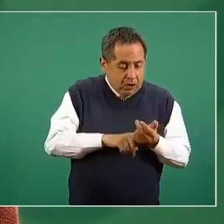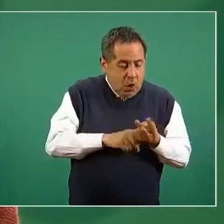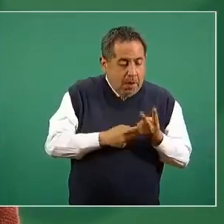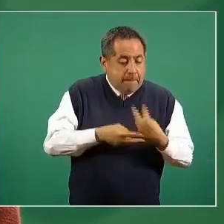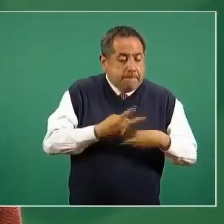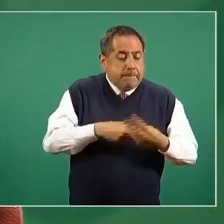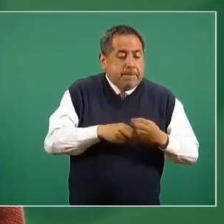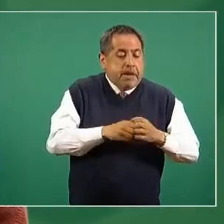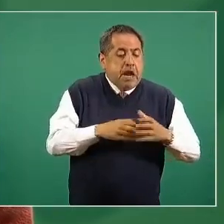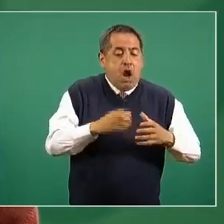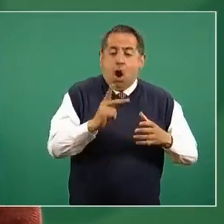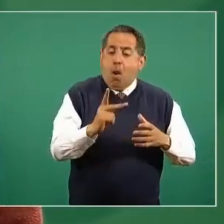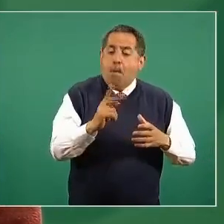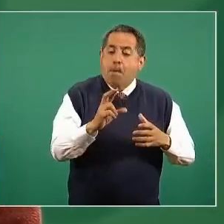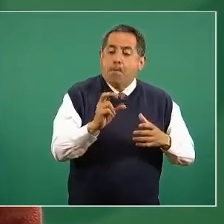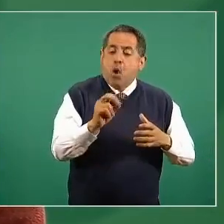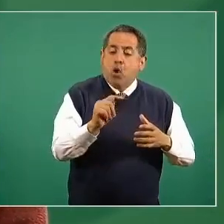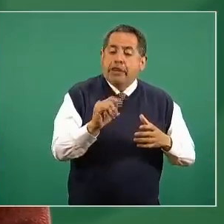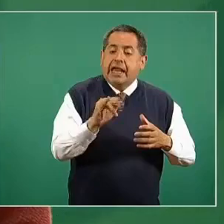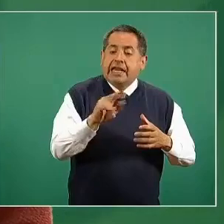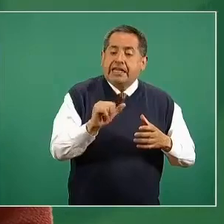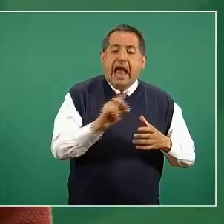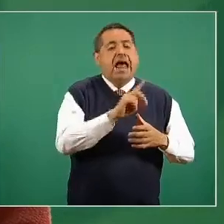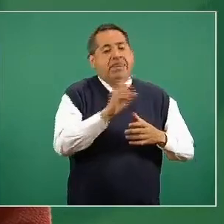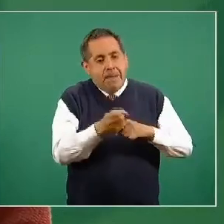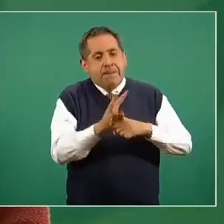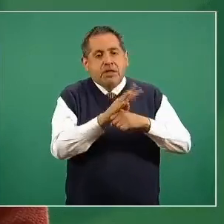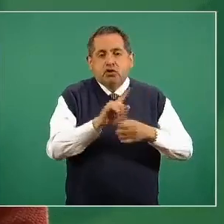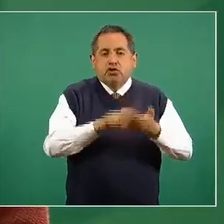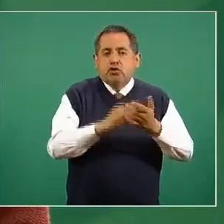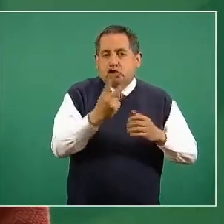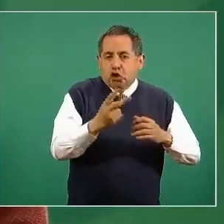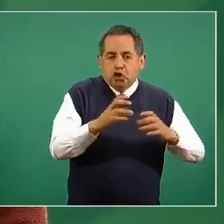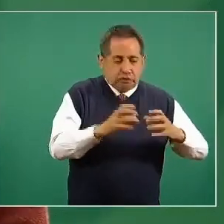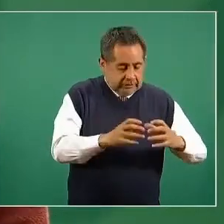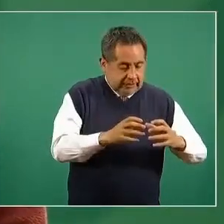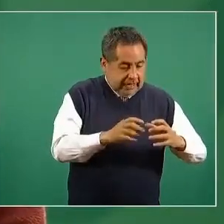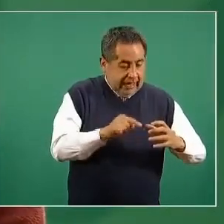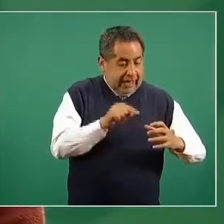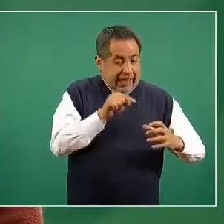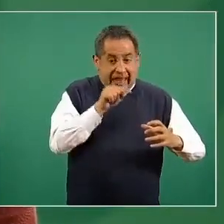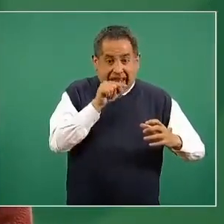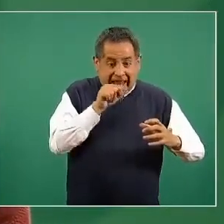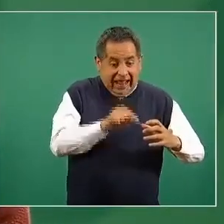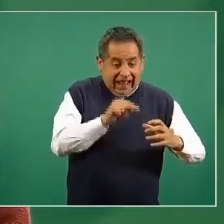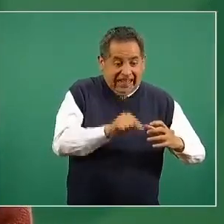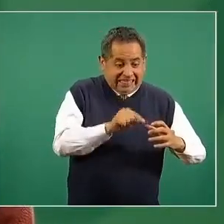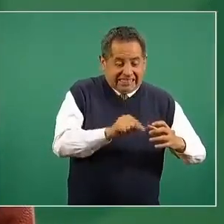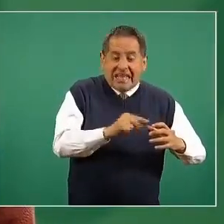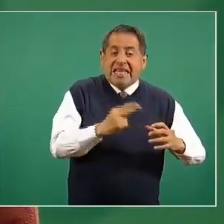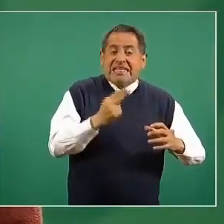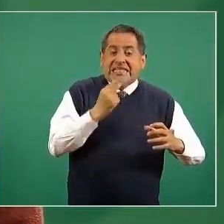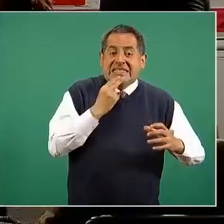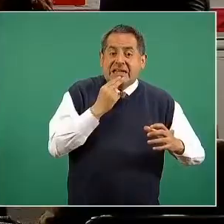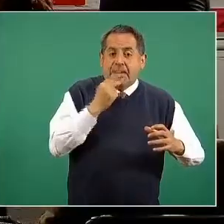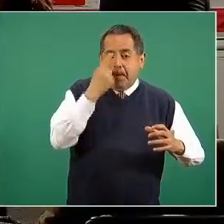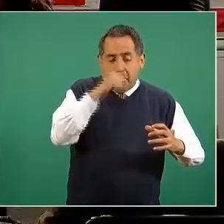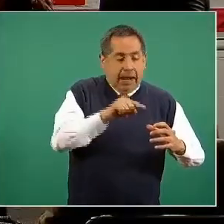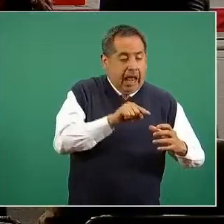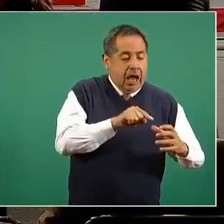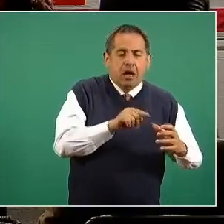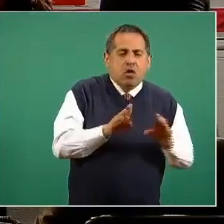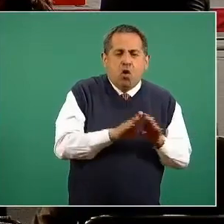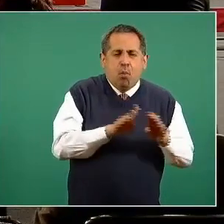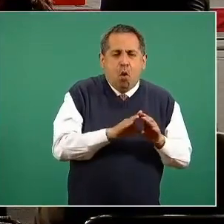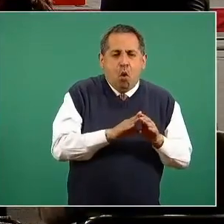virus SARS-CoV-2, que es la que tiene la mayor facilidad de inducir la respuesta inmune. Este